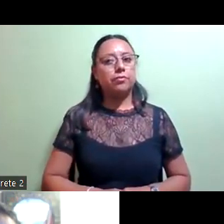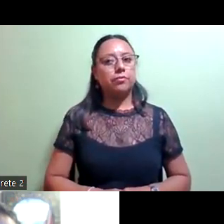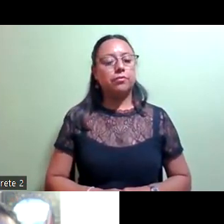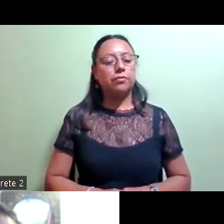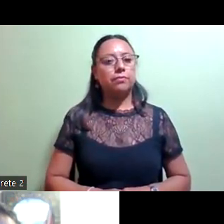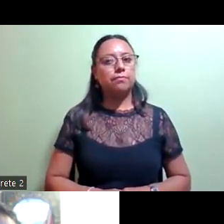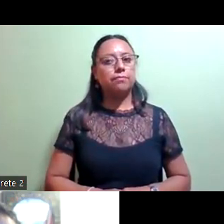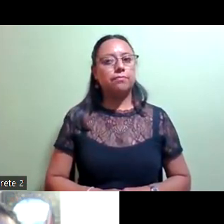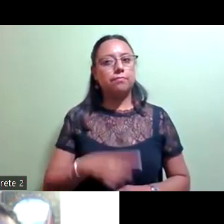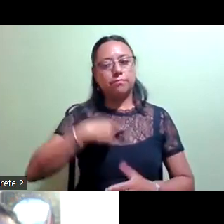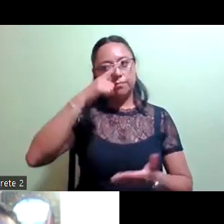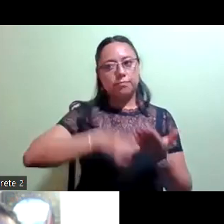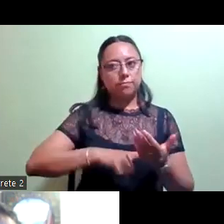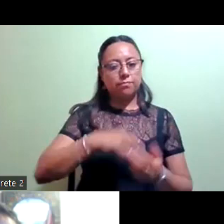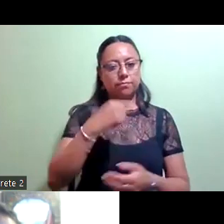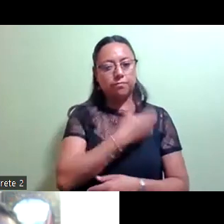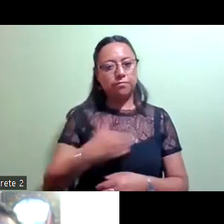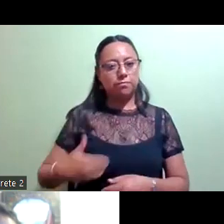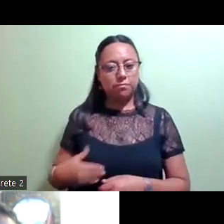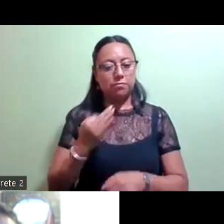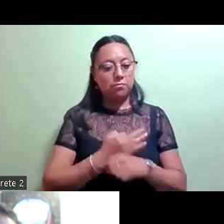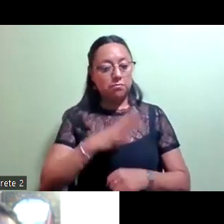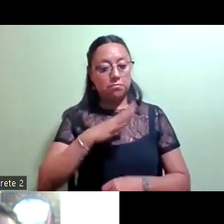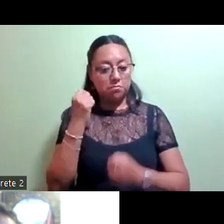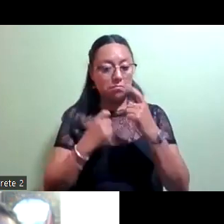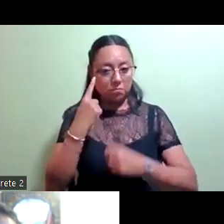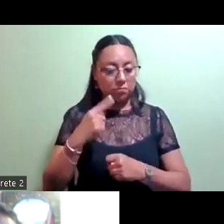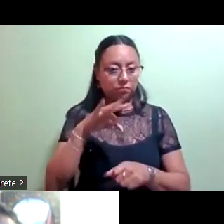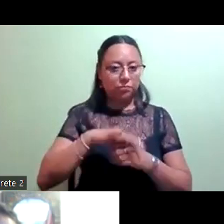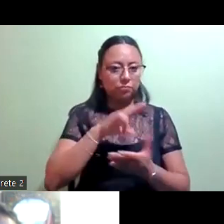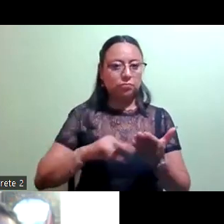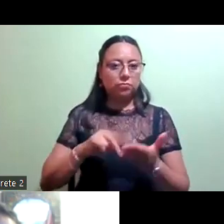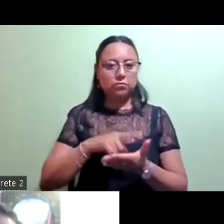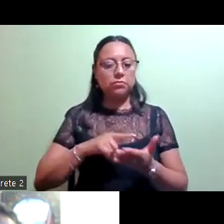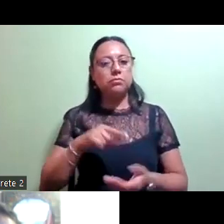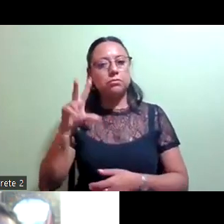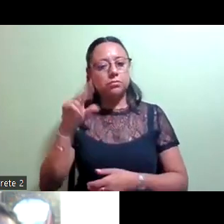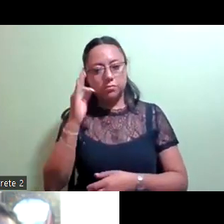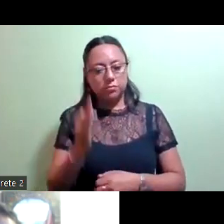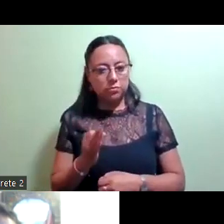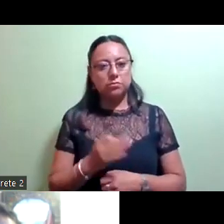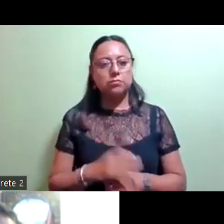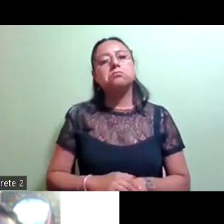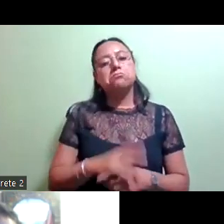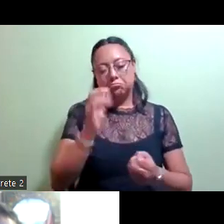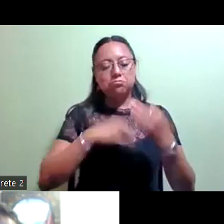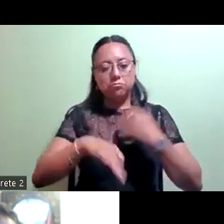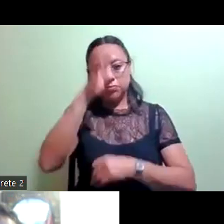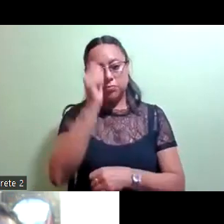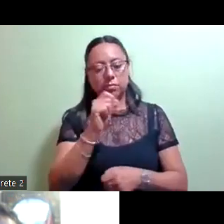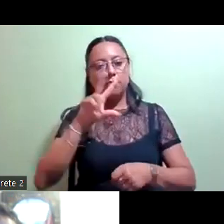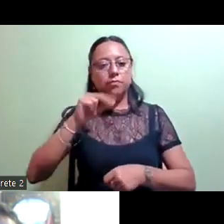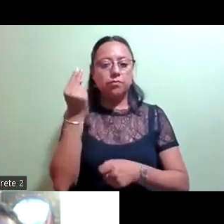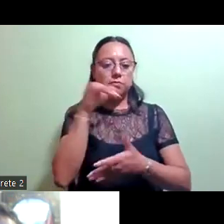Me parece, presidente, no hay diputados ni votos en contra, por lo que nadie está en contra de omitir la lectura del primer informe semestral de actividades del segundo año del